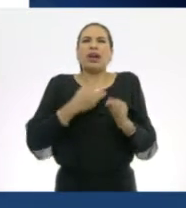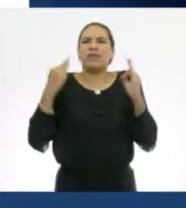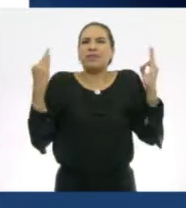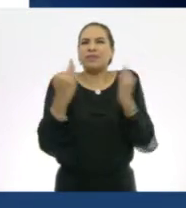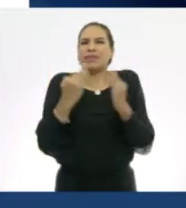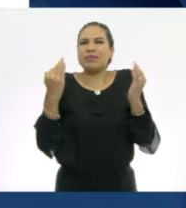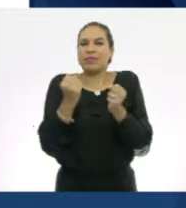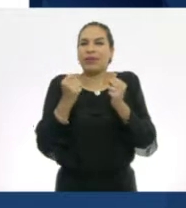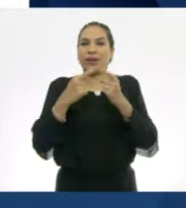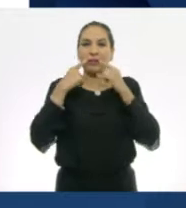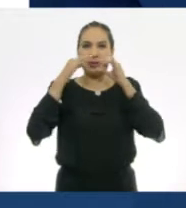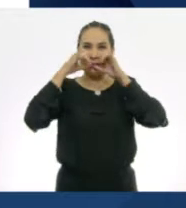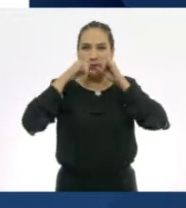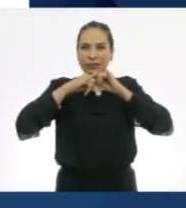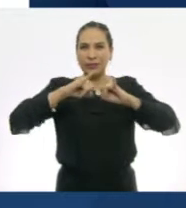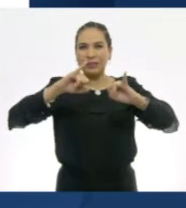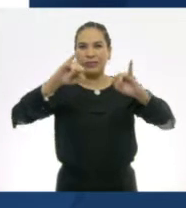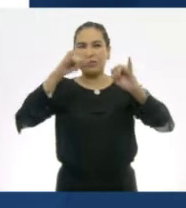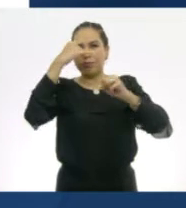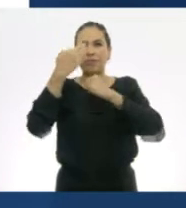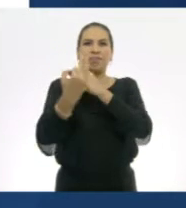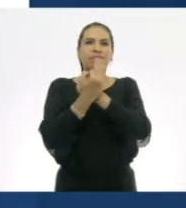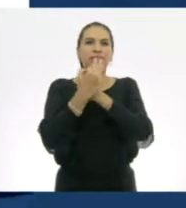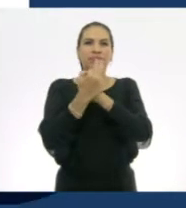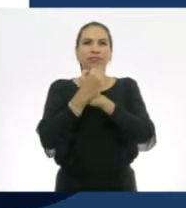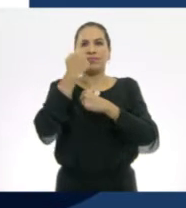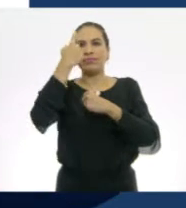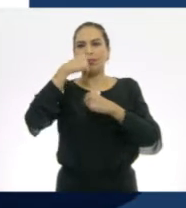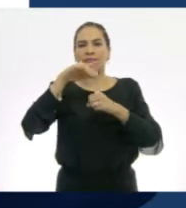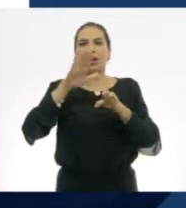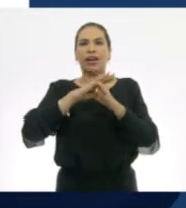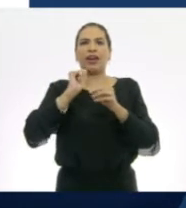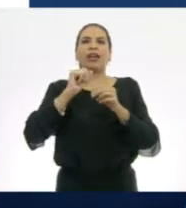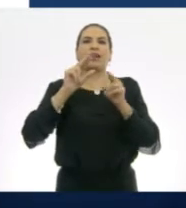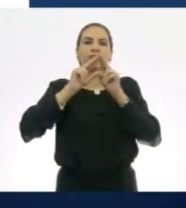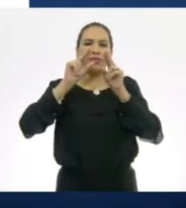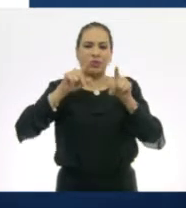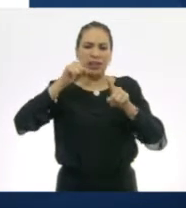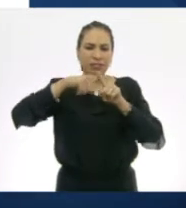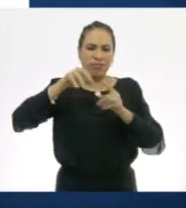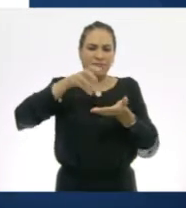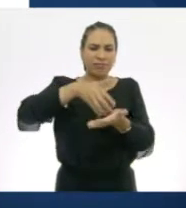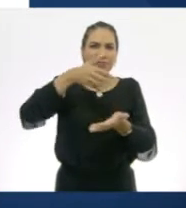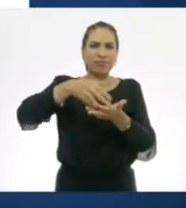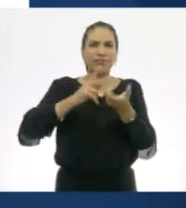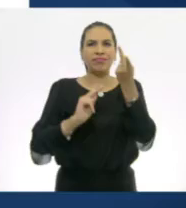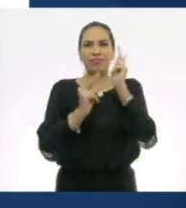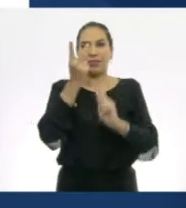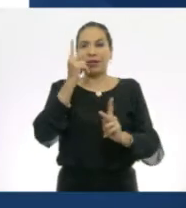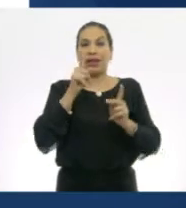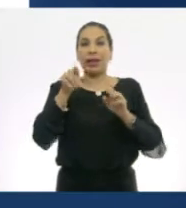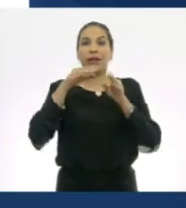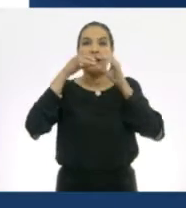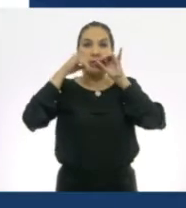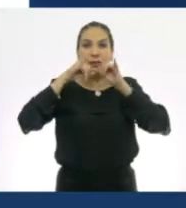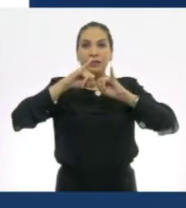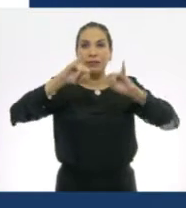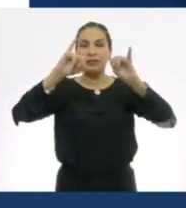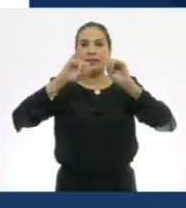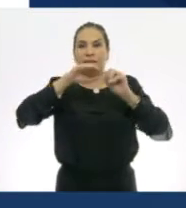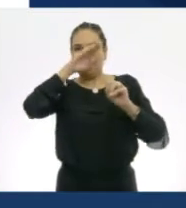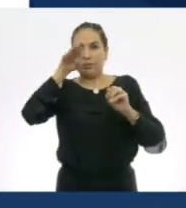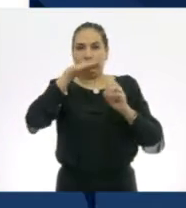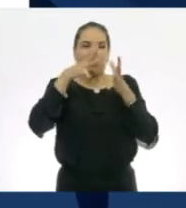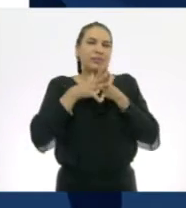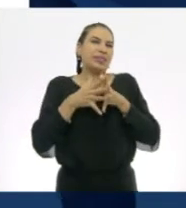Sus enormes colmillos les servían para protegerse y para desenterrar de la nieve algunas hierbas. El mamut era de gran tamaño,